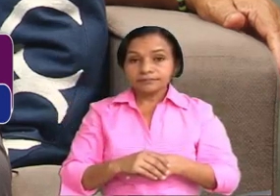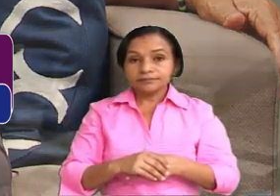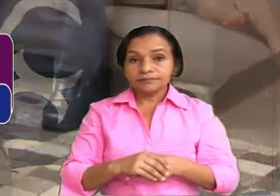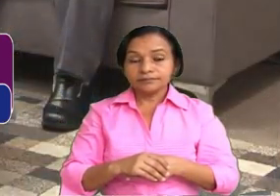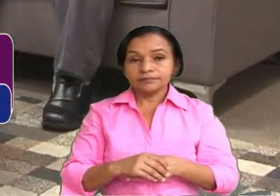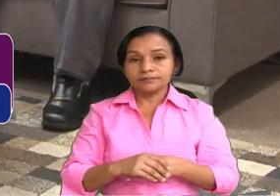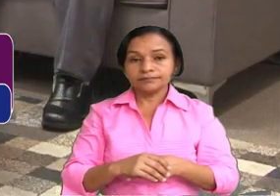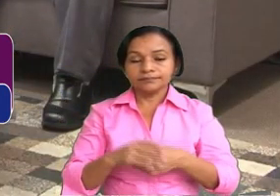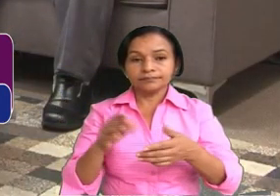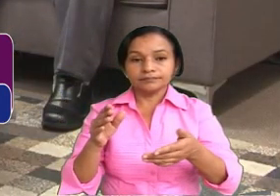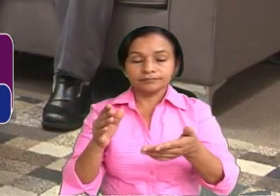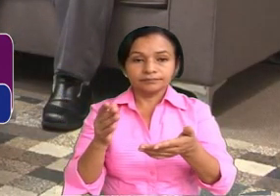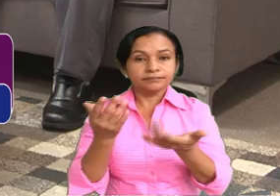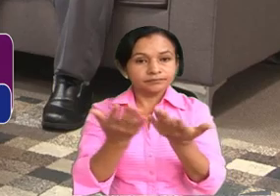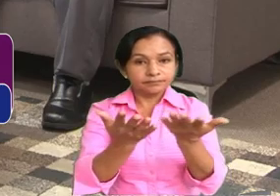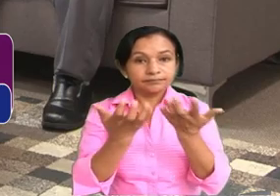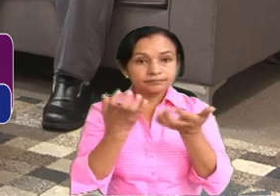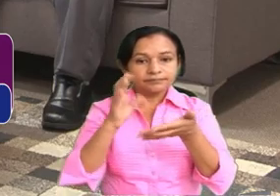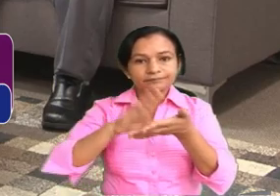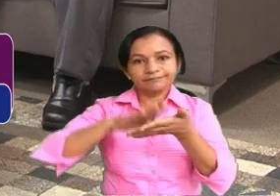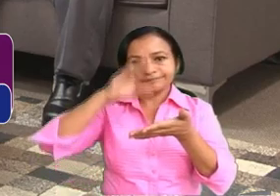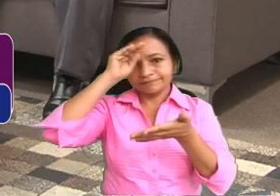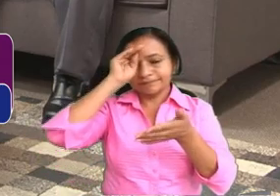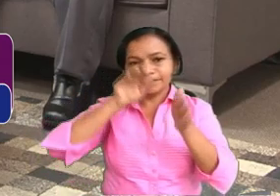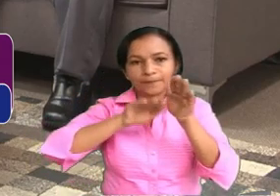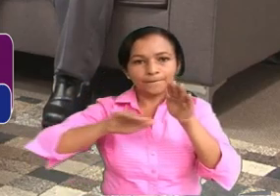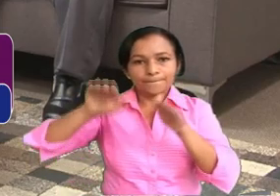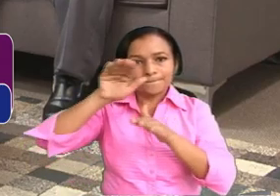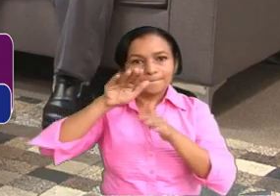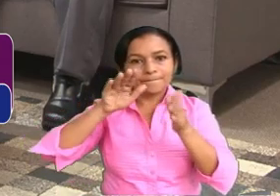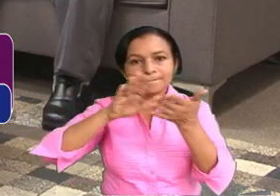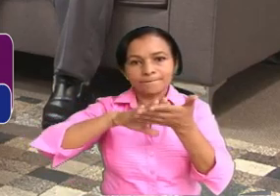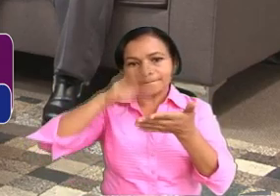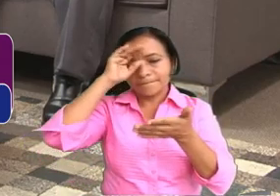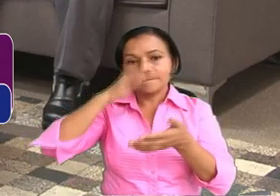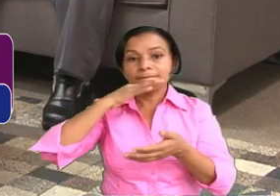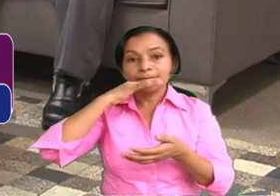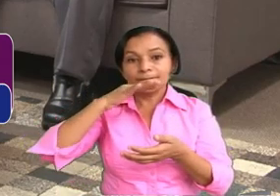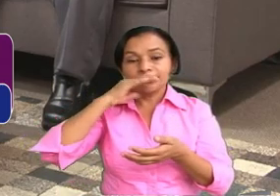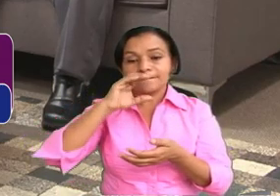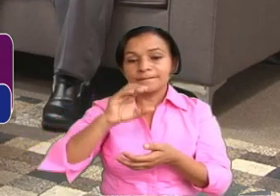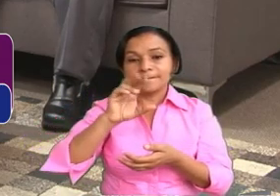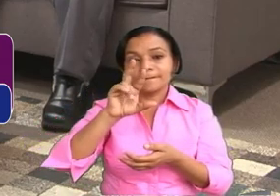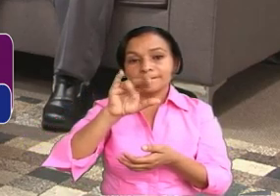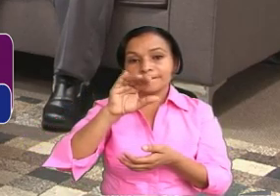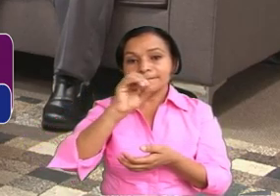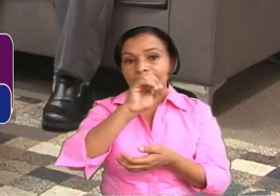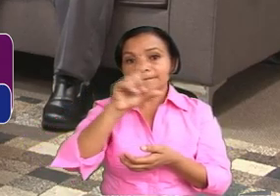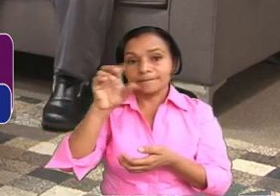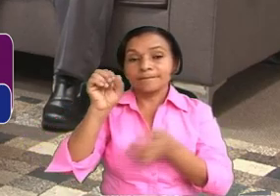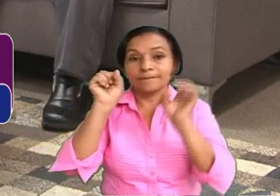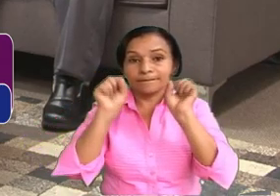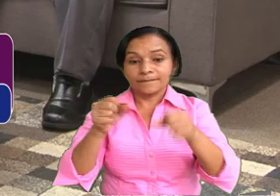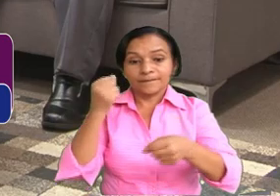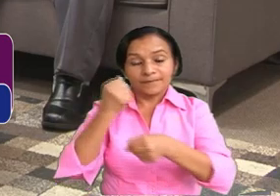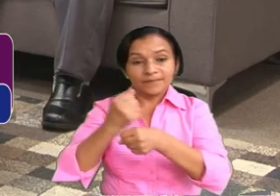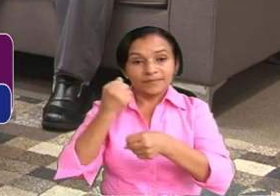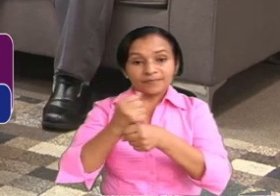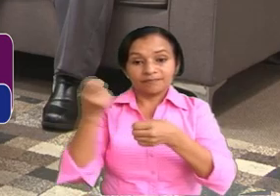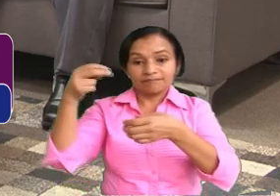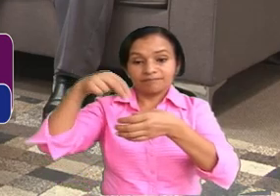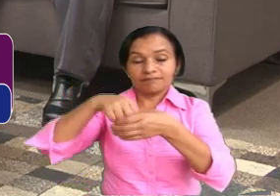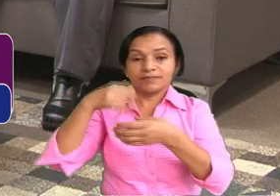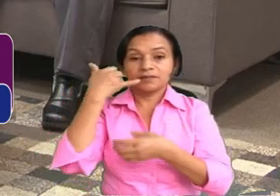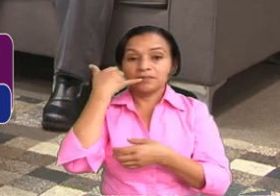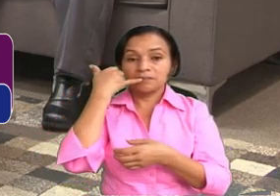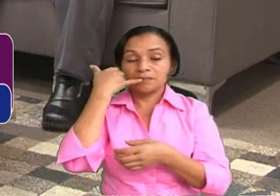los mestizos, pues, quieran aprender más el inglés criollo para poder trabajar en un call center y